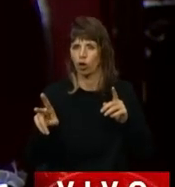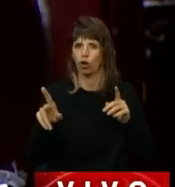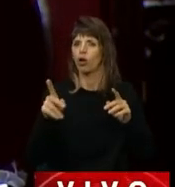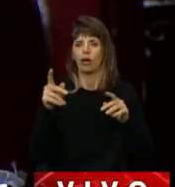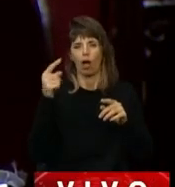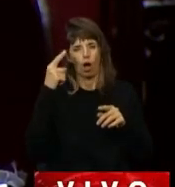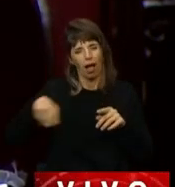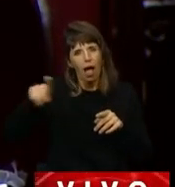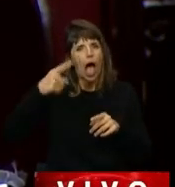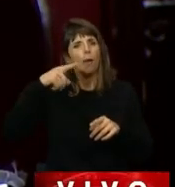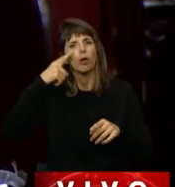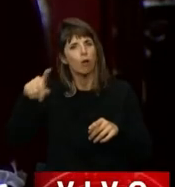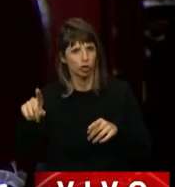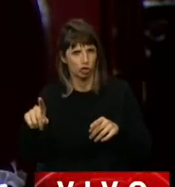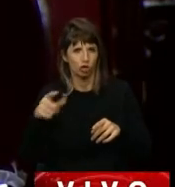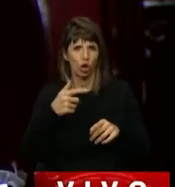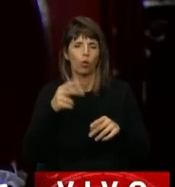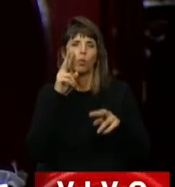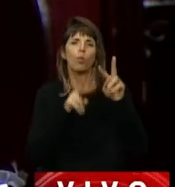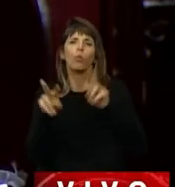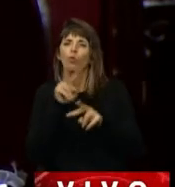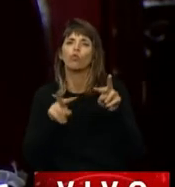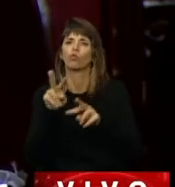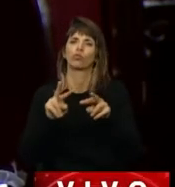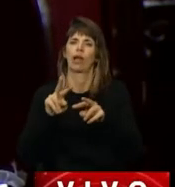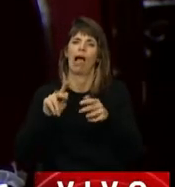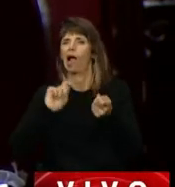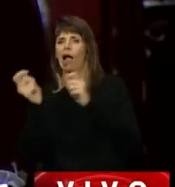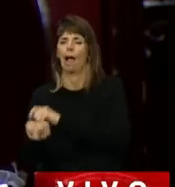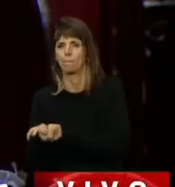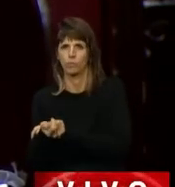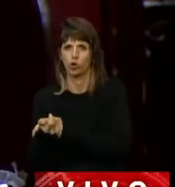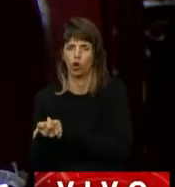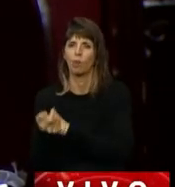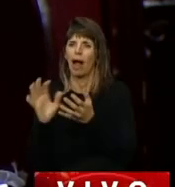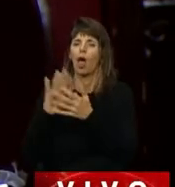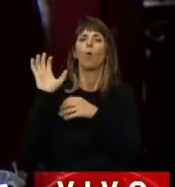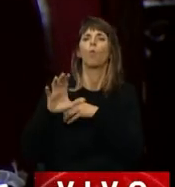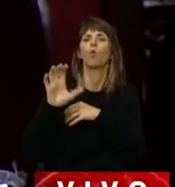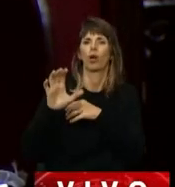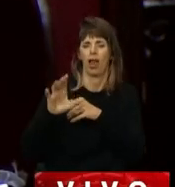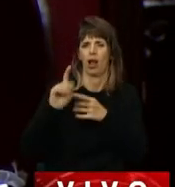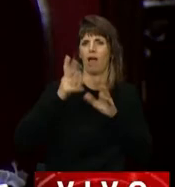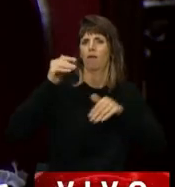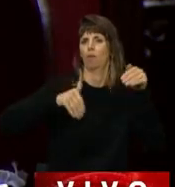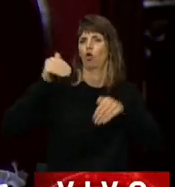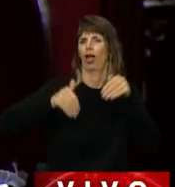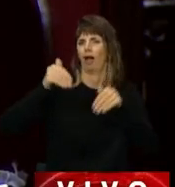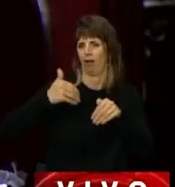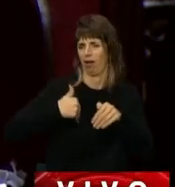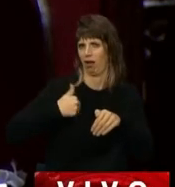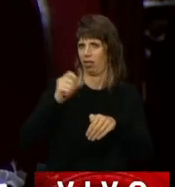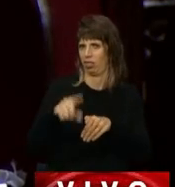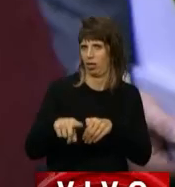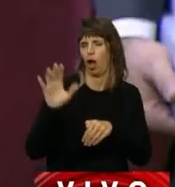dar volteretas en el aire y burlarse, en definitiva, del sistema democrático argentino.